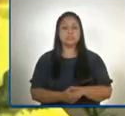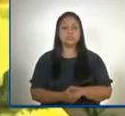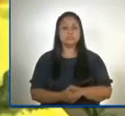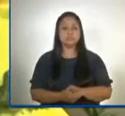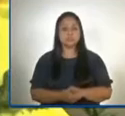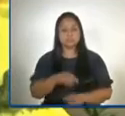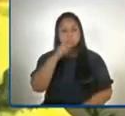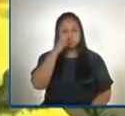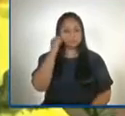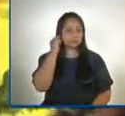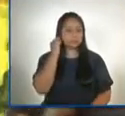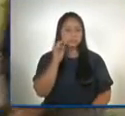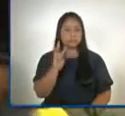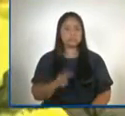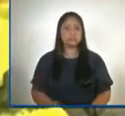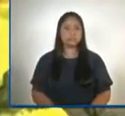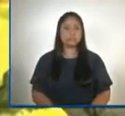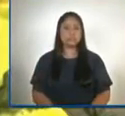TGW.